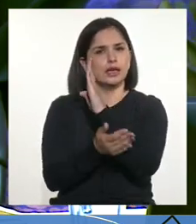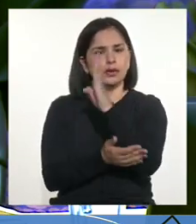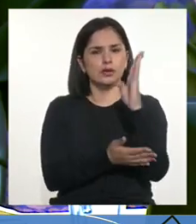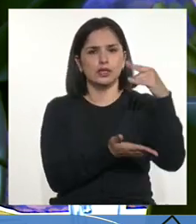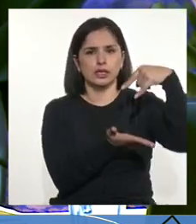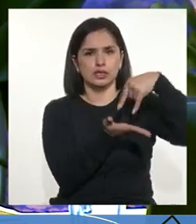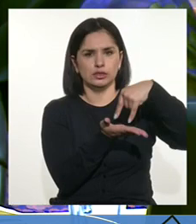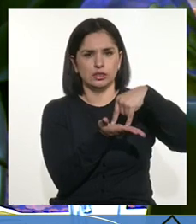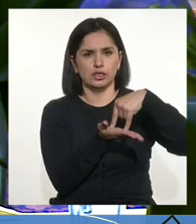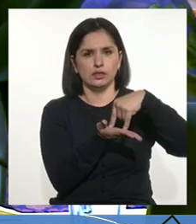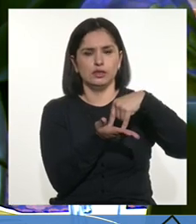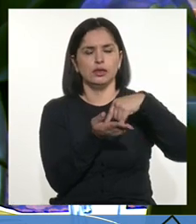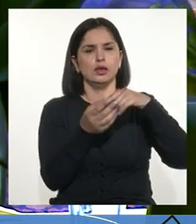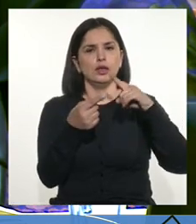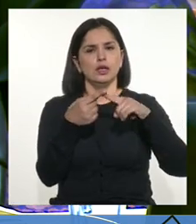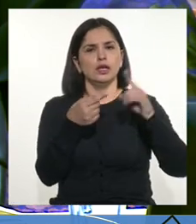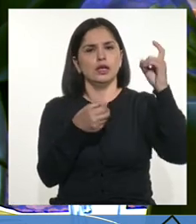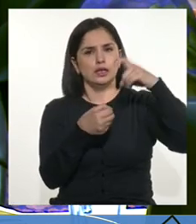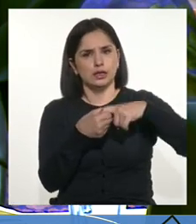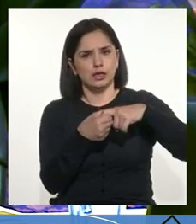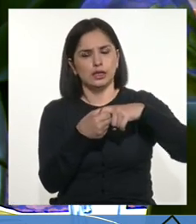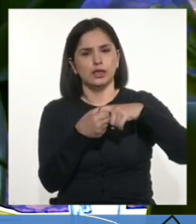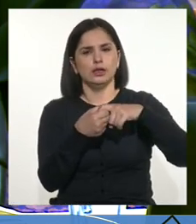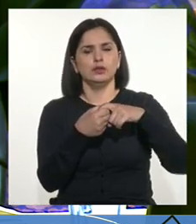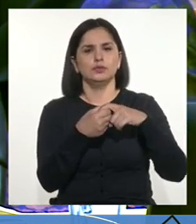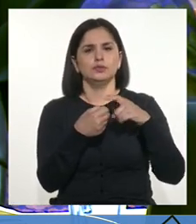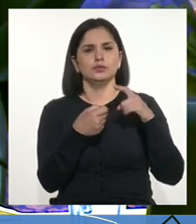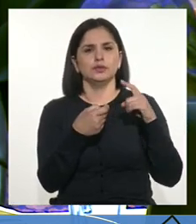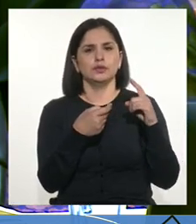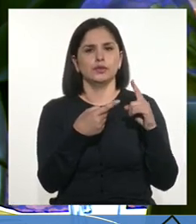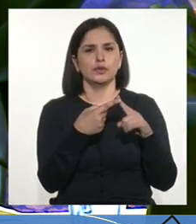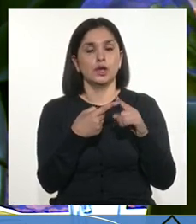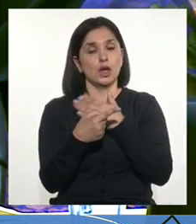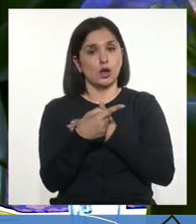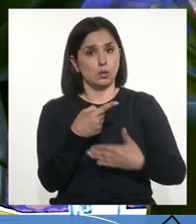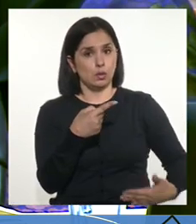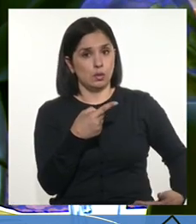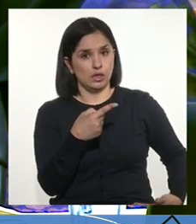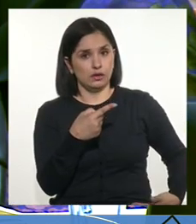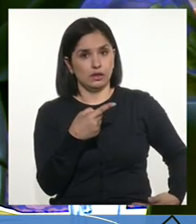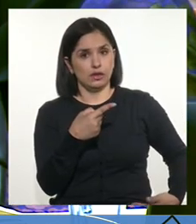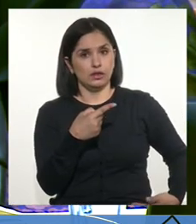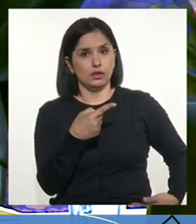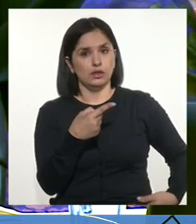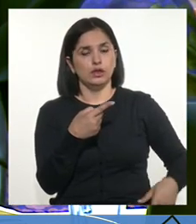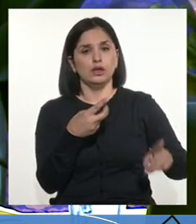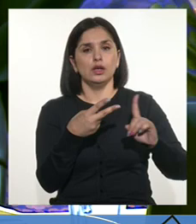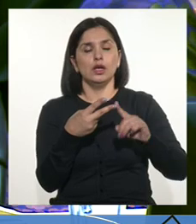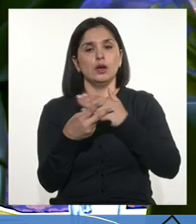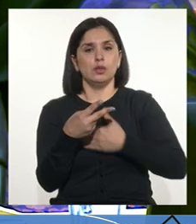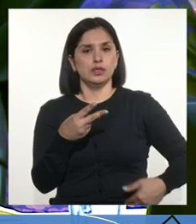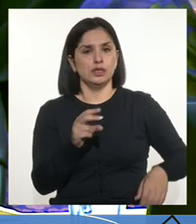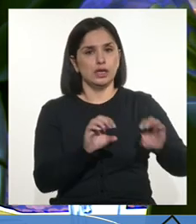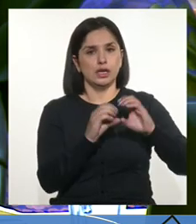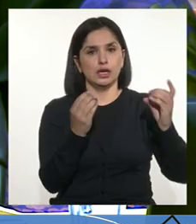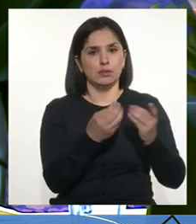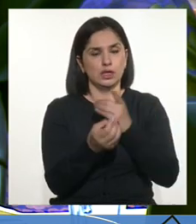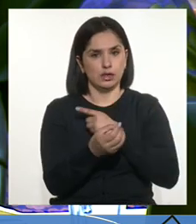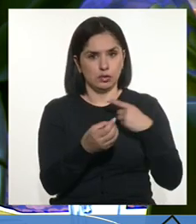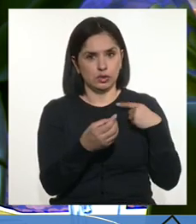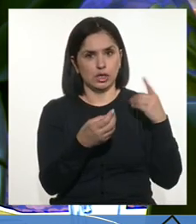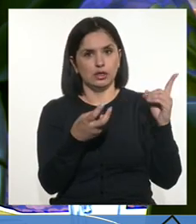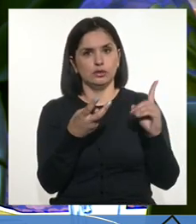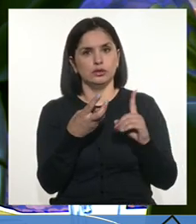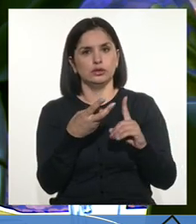que estará compuesta por él el presidente especial de la cámara diputados quienes integran por